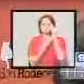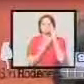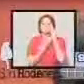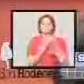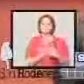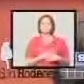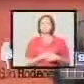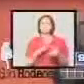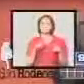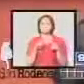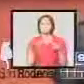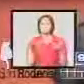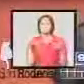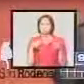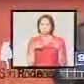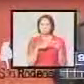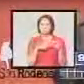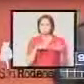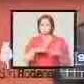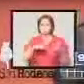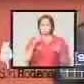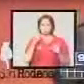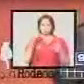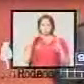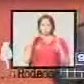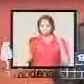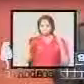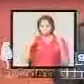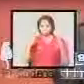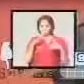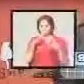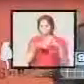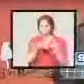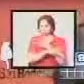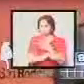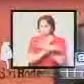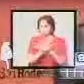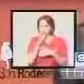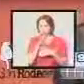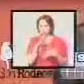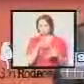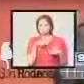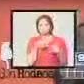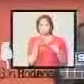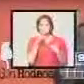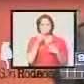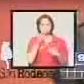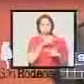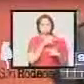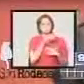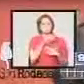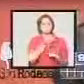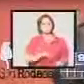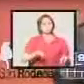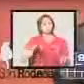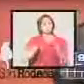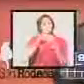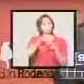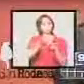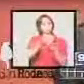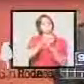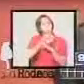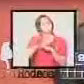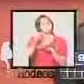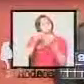de ejecutivos especializados para atenderlos en todo el país, ¿verdad? Entonces, para nosotros es fundamental esta banca. Nosotros